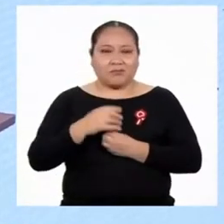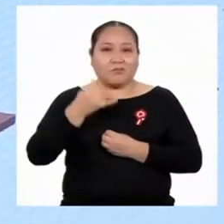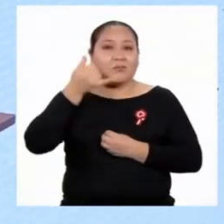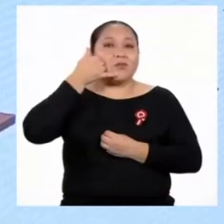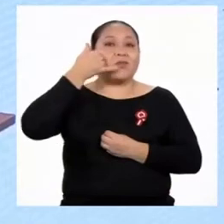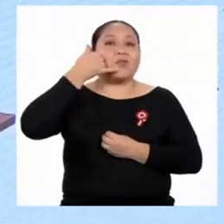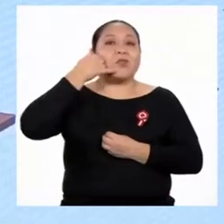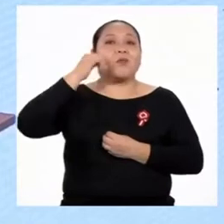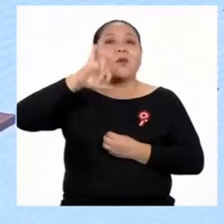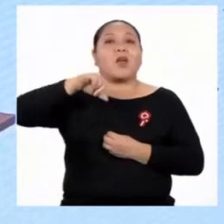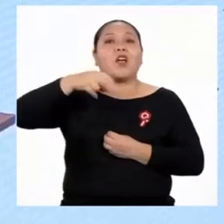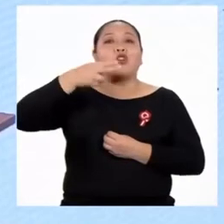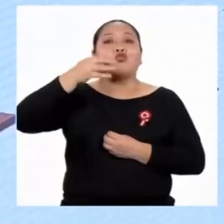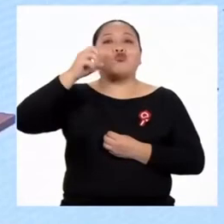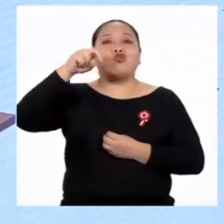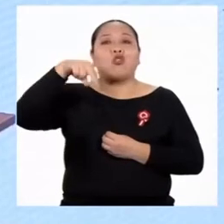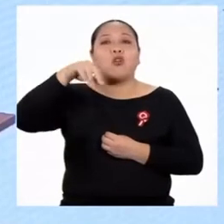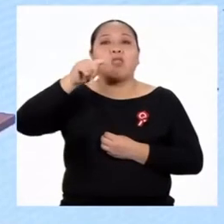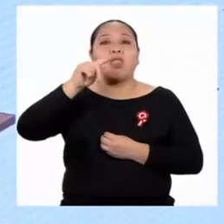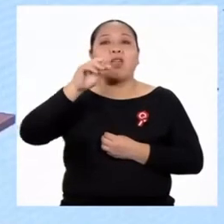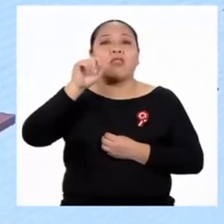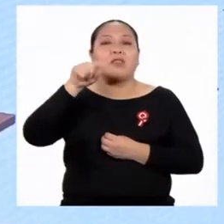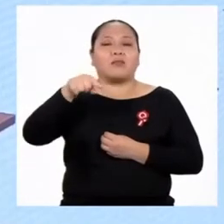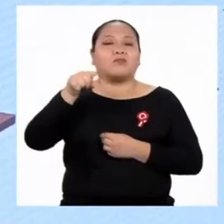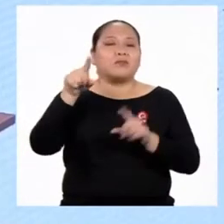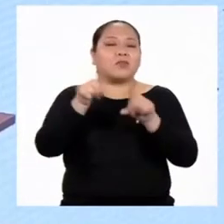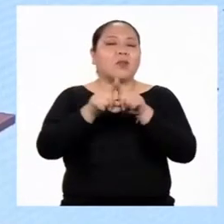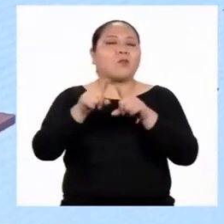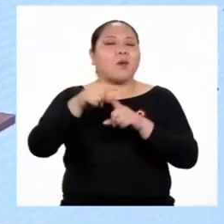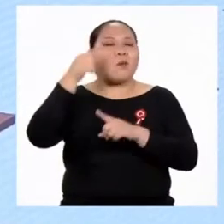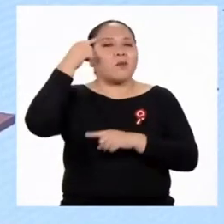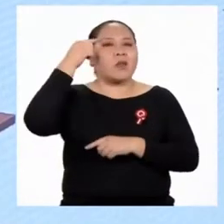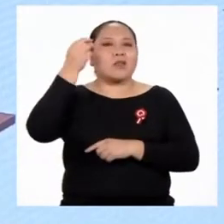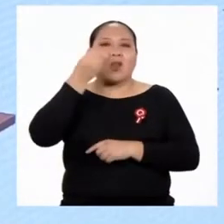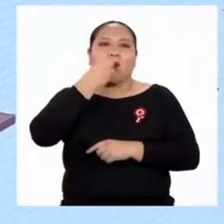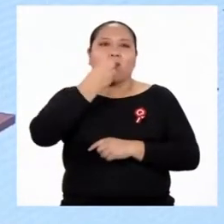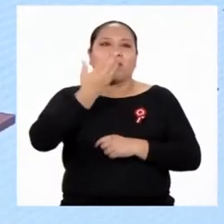a Jonathan para saber si también piensa igual.